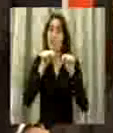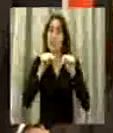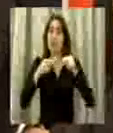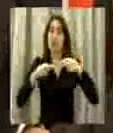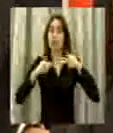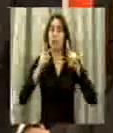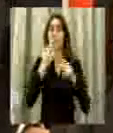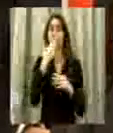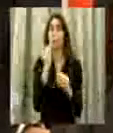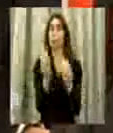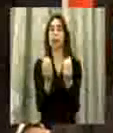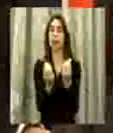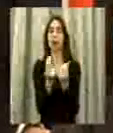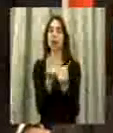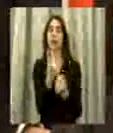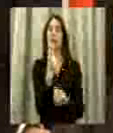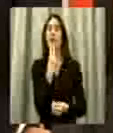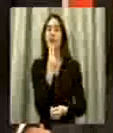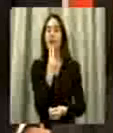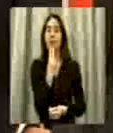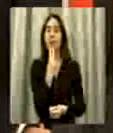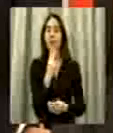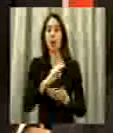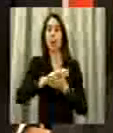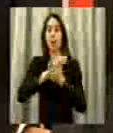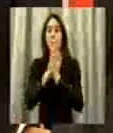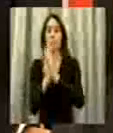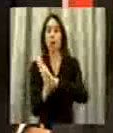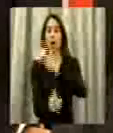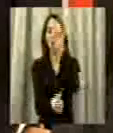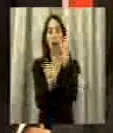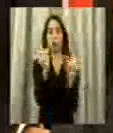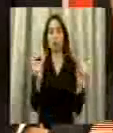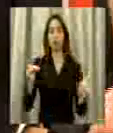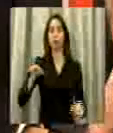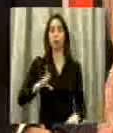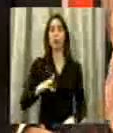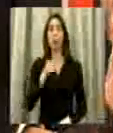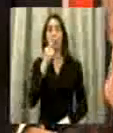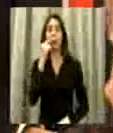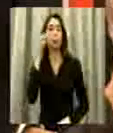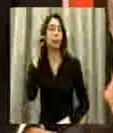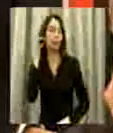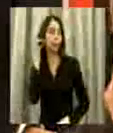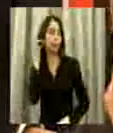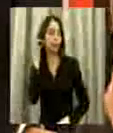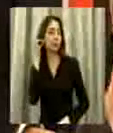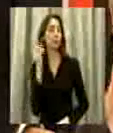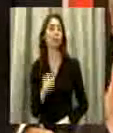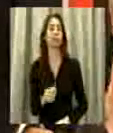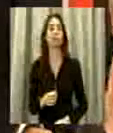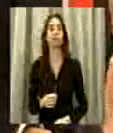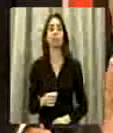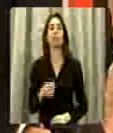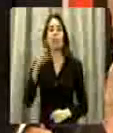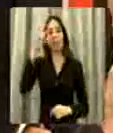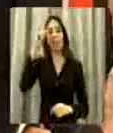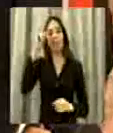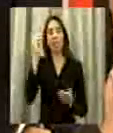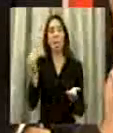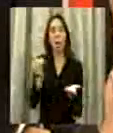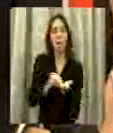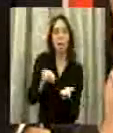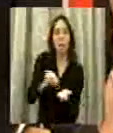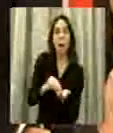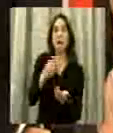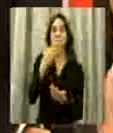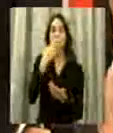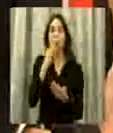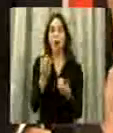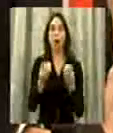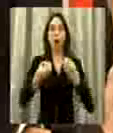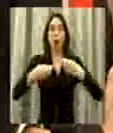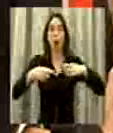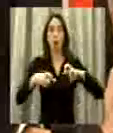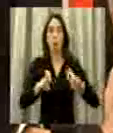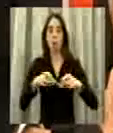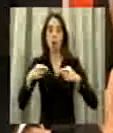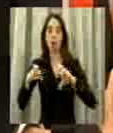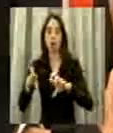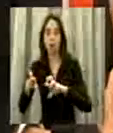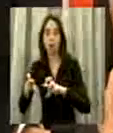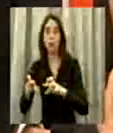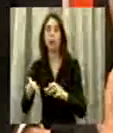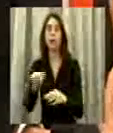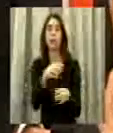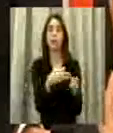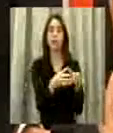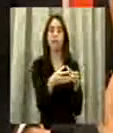una mejor calidad de vida para todos los chilenos y chilenas. Crear más y mejores oportunidades, especialmente